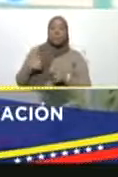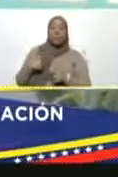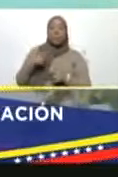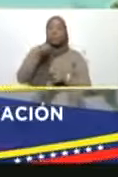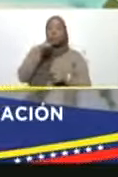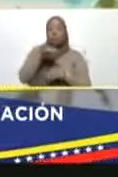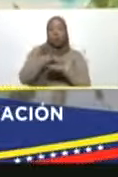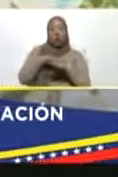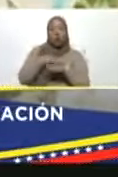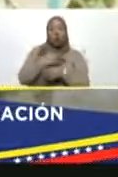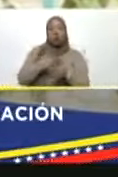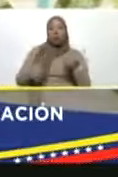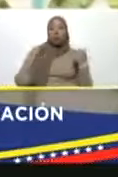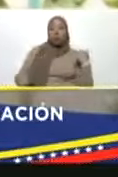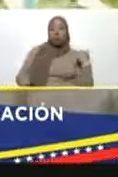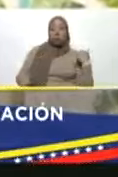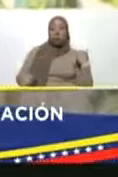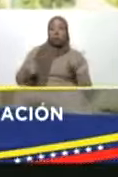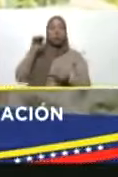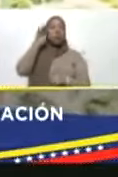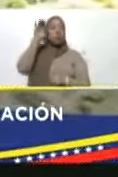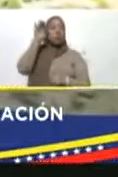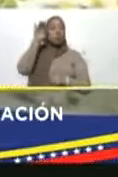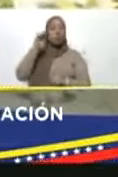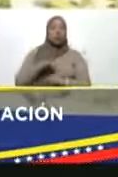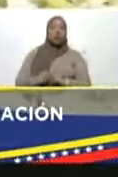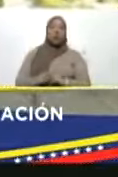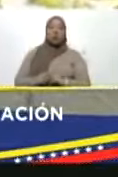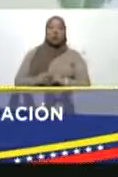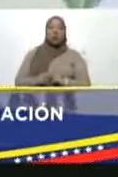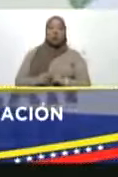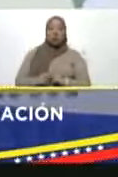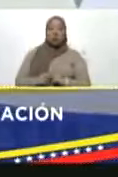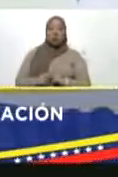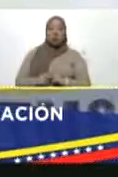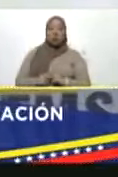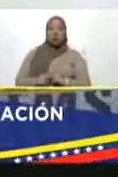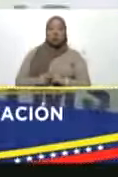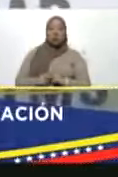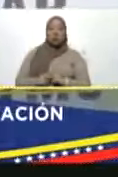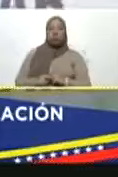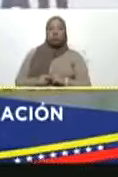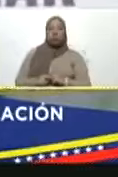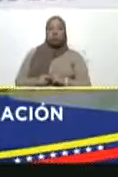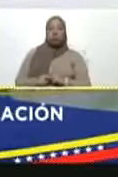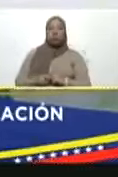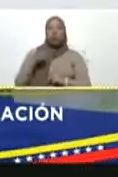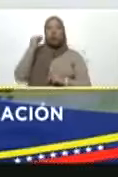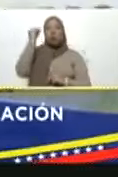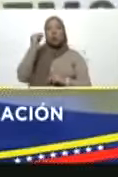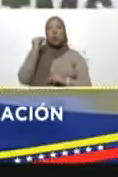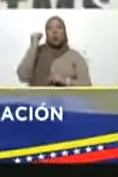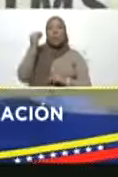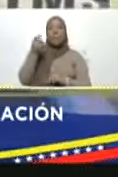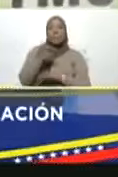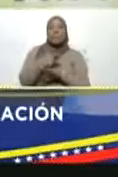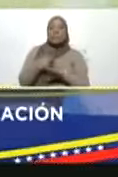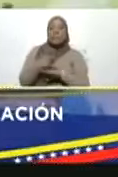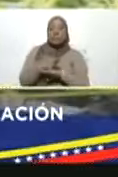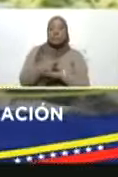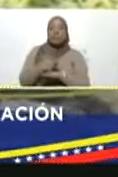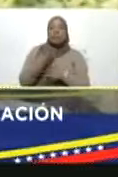del presente y del futuro. Yo quisiera conocer la opinión de la gobernadora